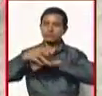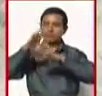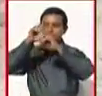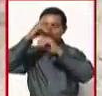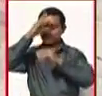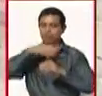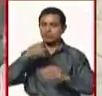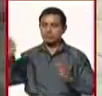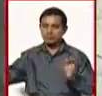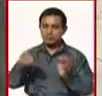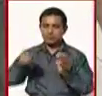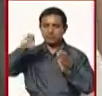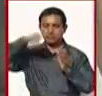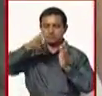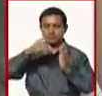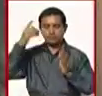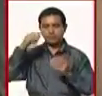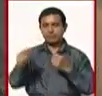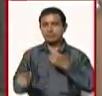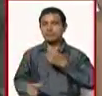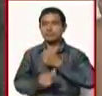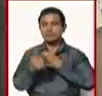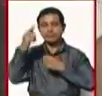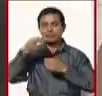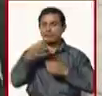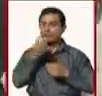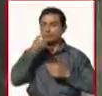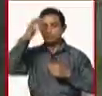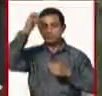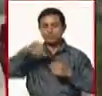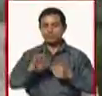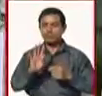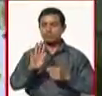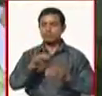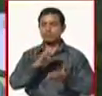aprehendido será puesto ante un juez contralor de garantías, quien decidirá su situación jurídica.